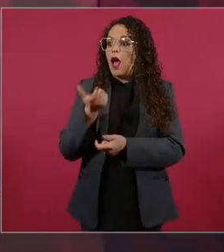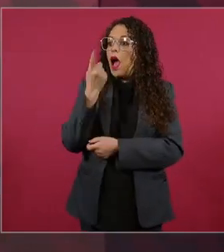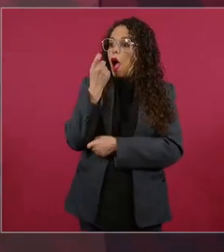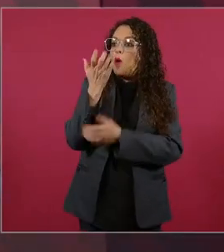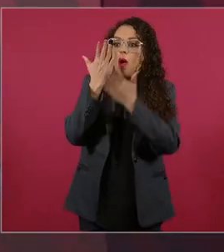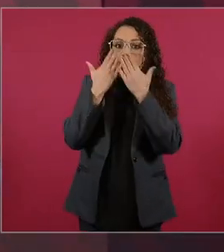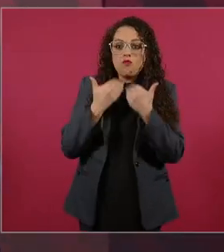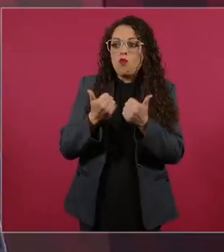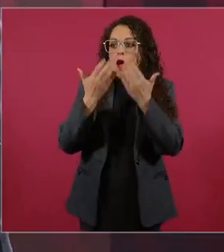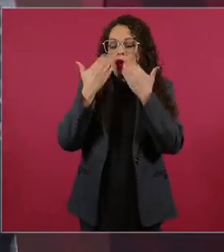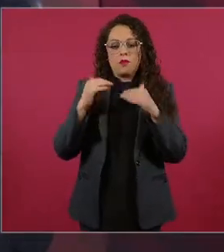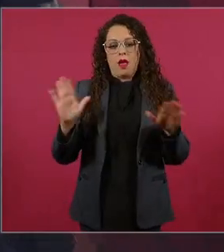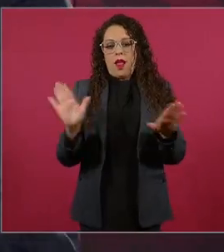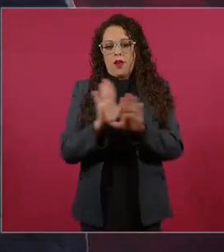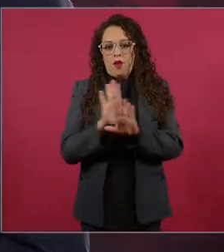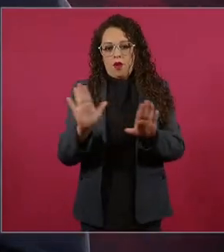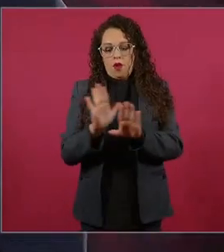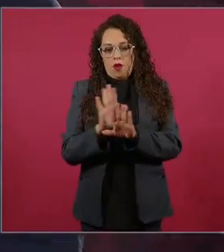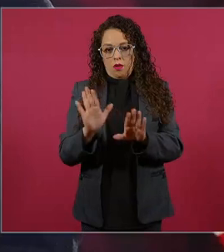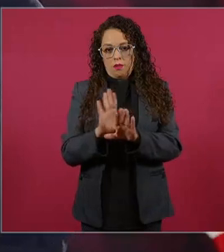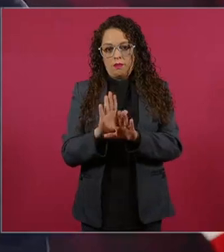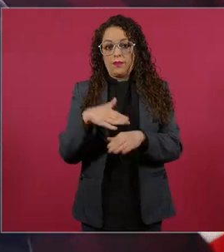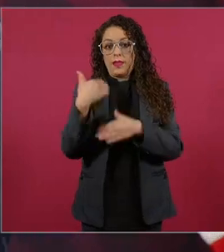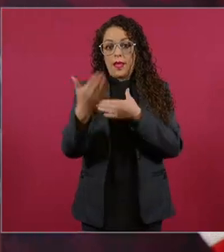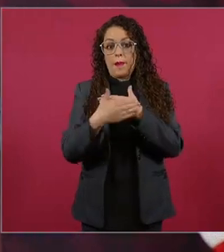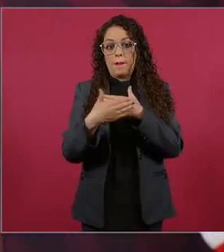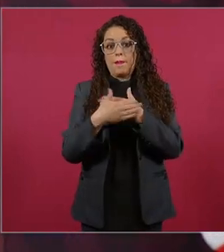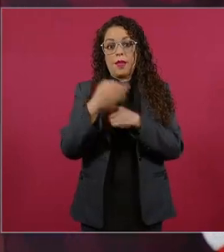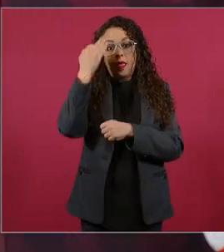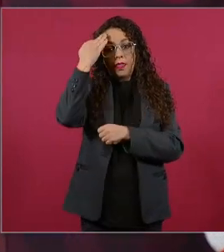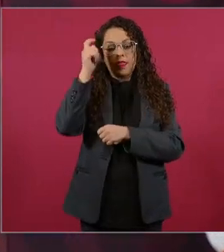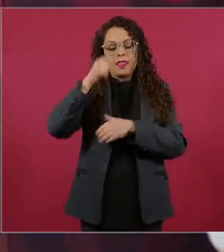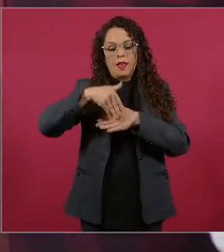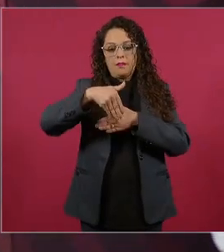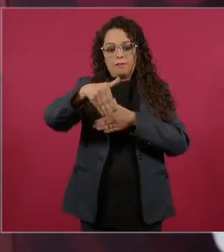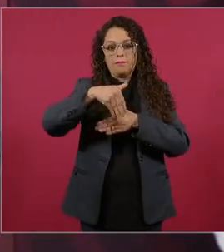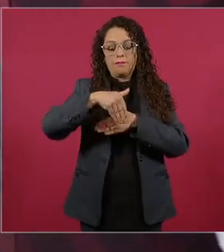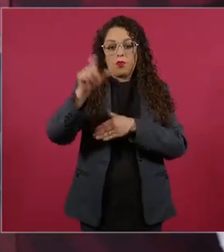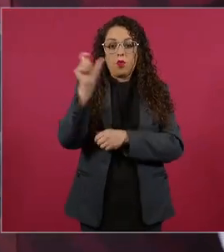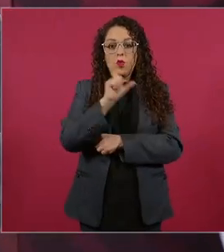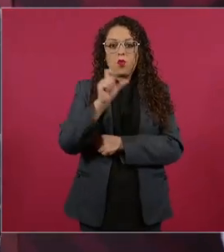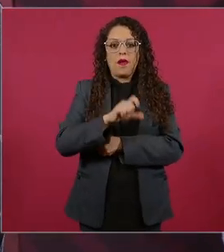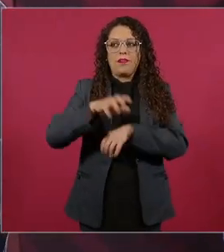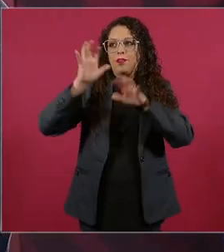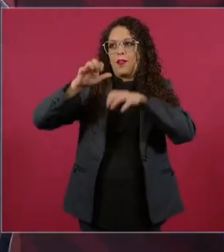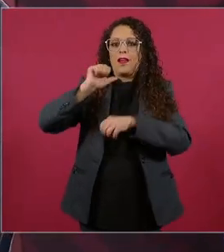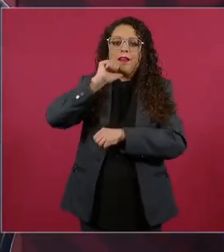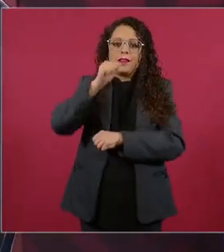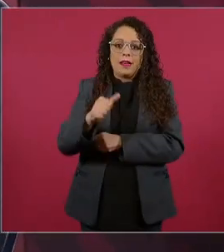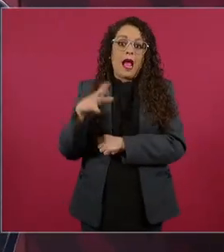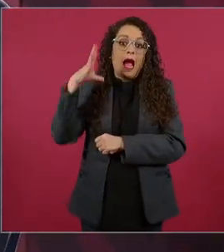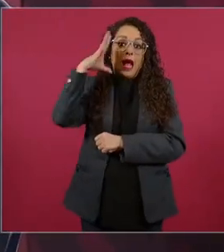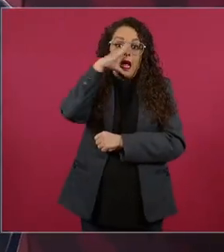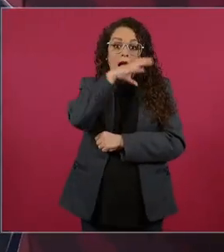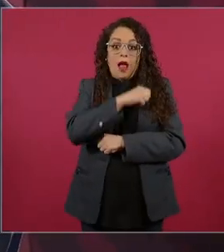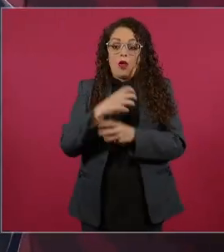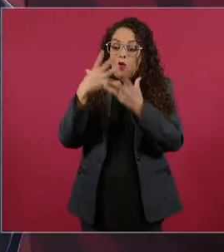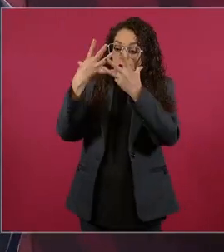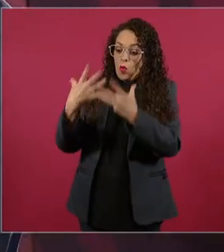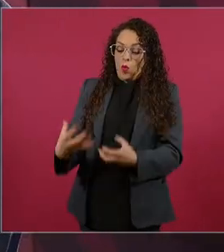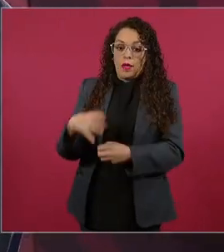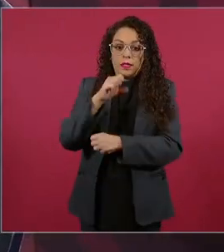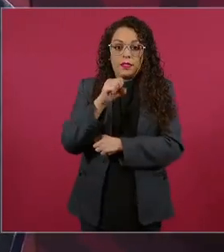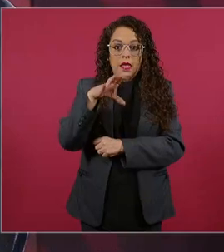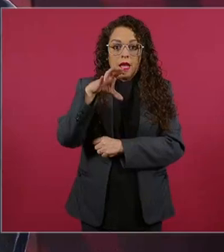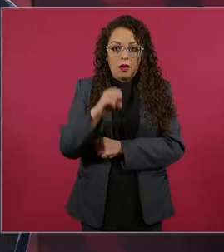periodo, la próxima temporada de sequía, no se padezca de